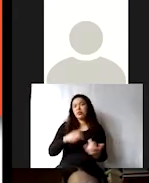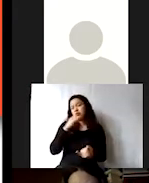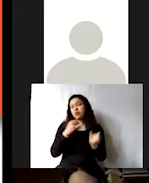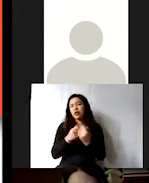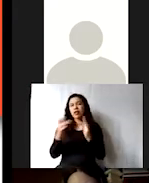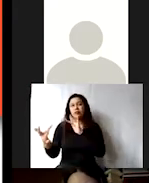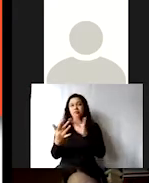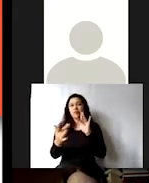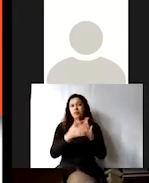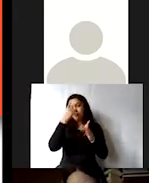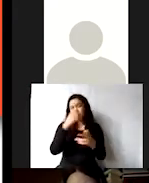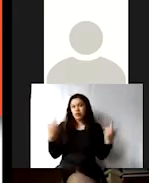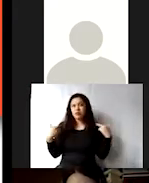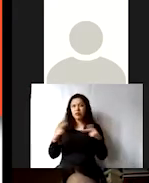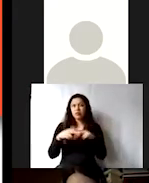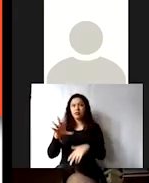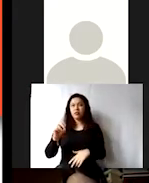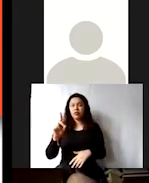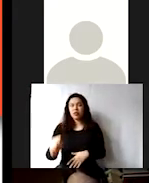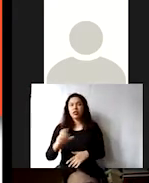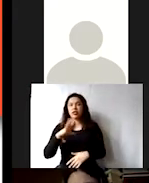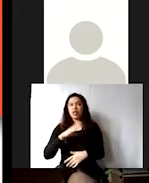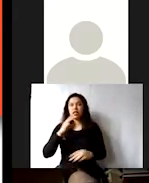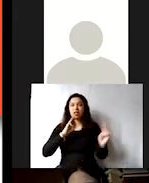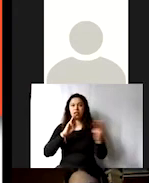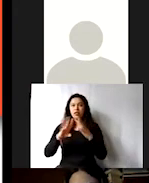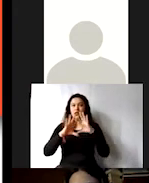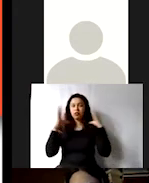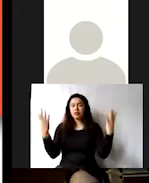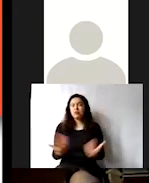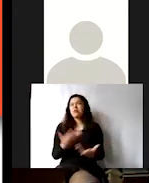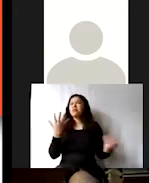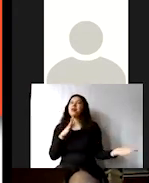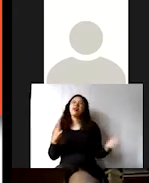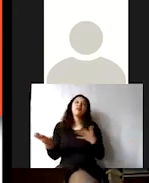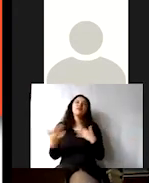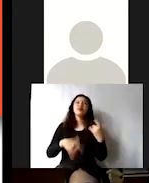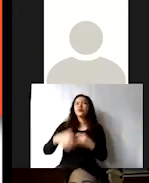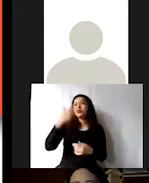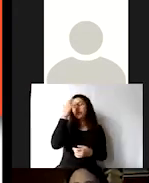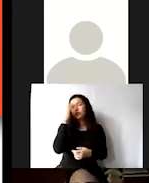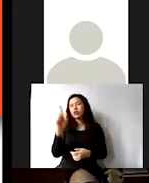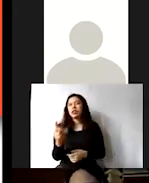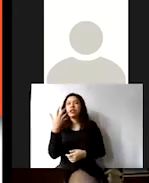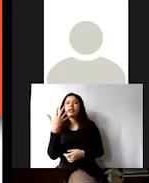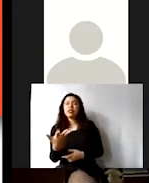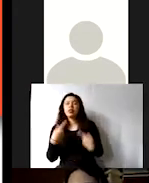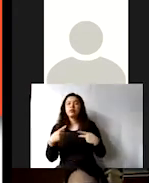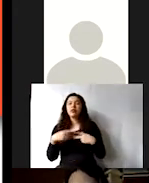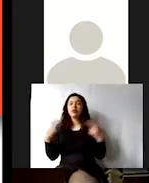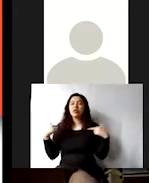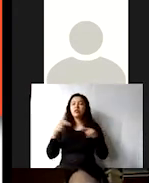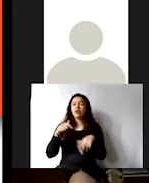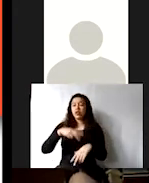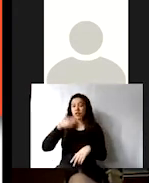red de profesores de ODS en todo el mundo, al menos conozco 35 profesores de todo México que